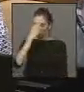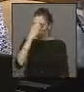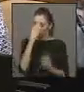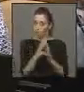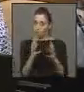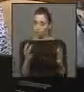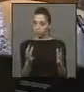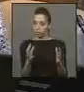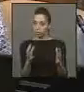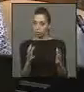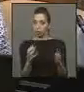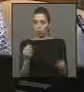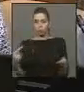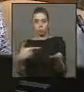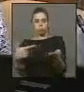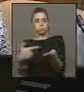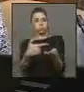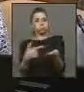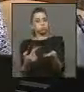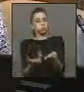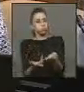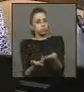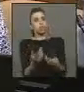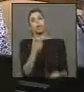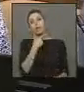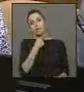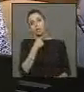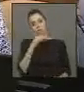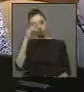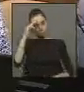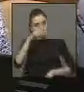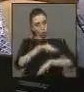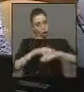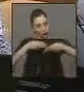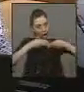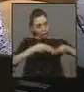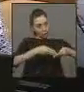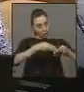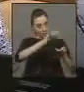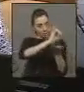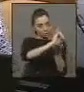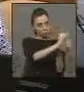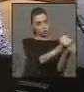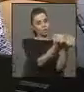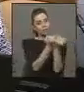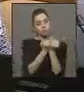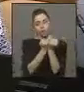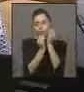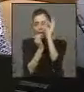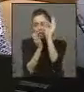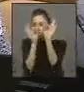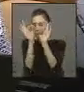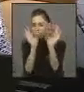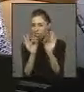enormemente que se produzcan estos hechos y por eso quisiera que la Armada nos informara al detalle lo sucedido,